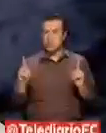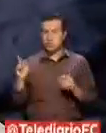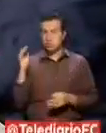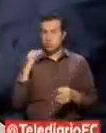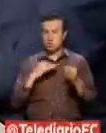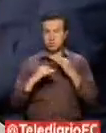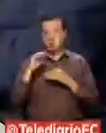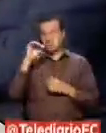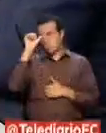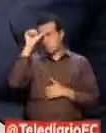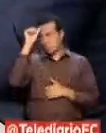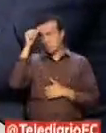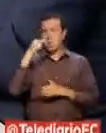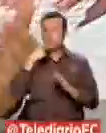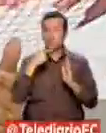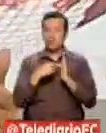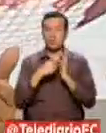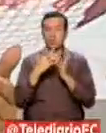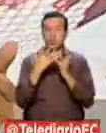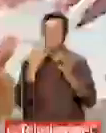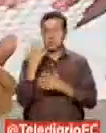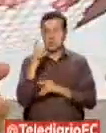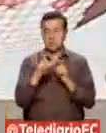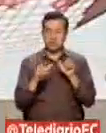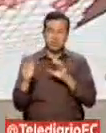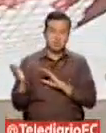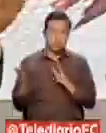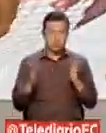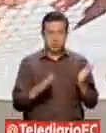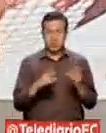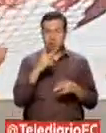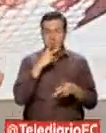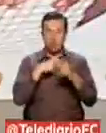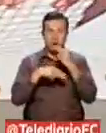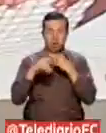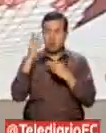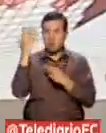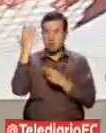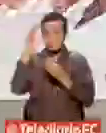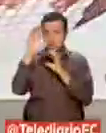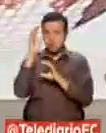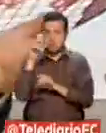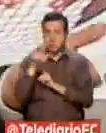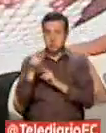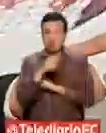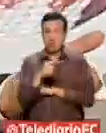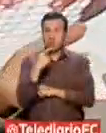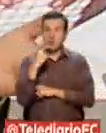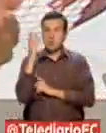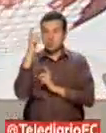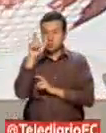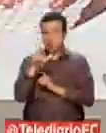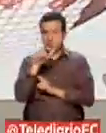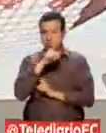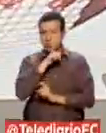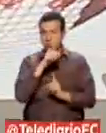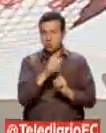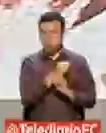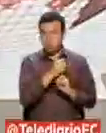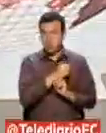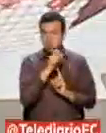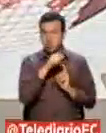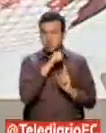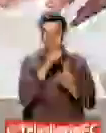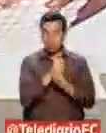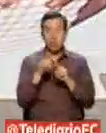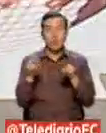la India. En la India pues ha habido más de 15 muertos por falsos linchamientos de personas que supuestamente estaban secuestrando gente, que fue